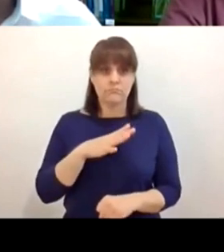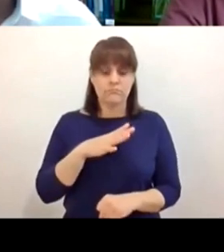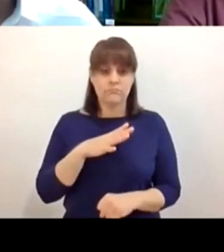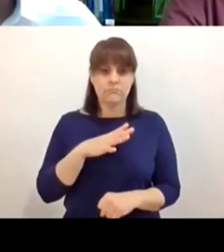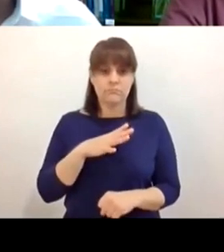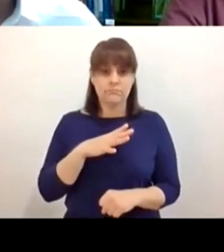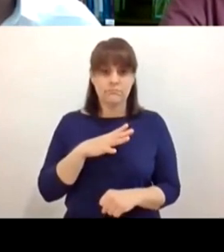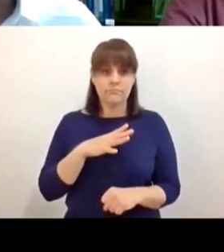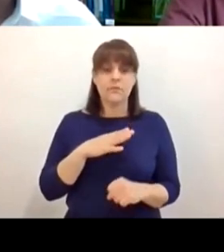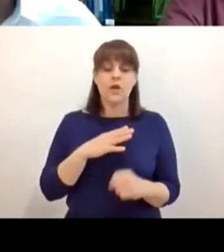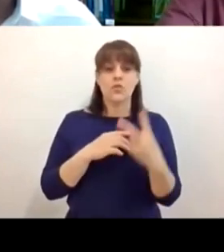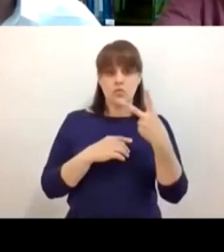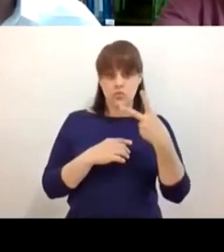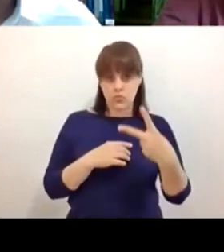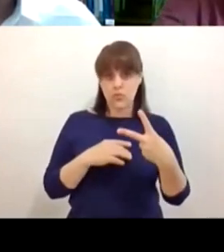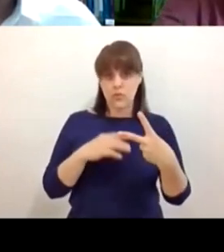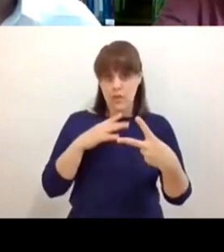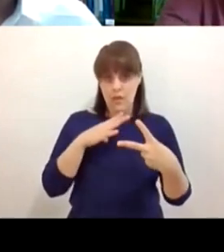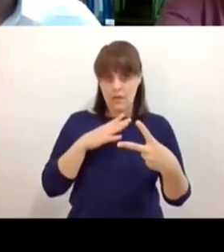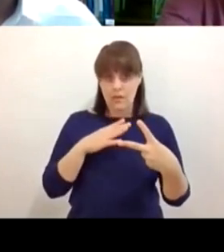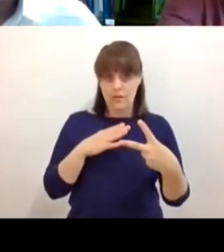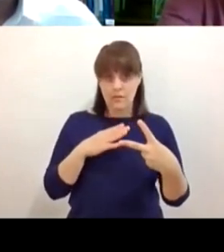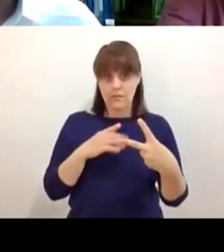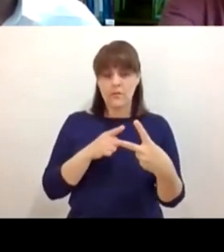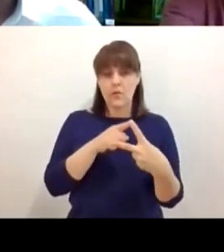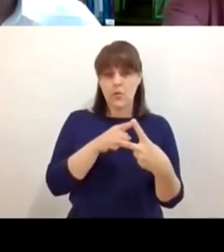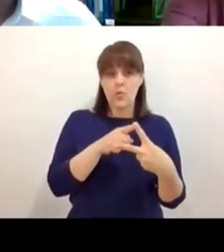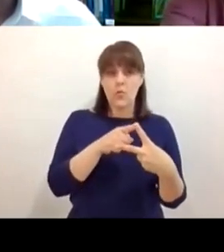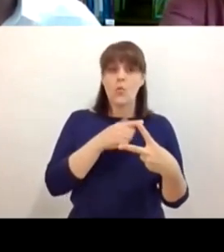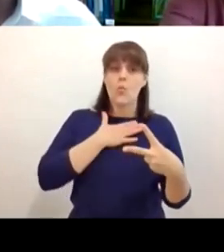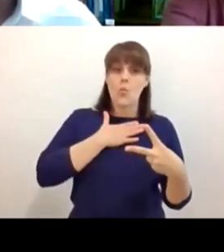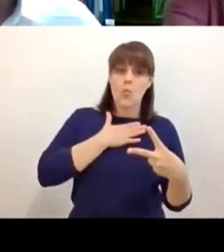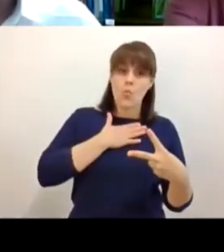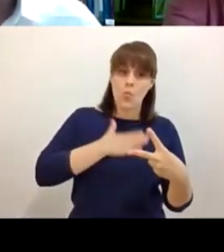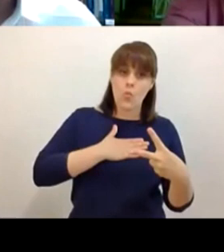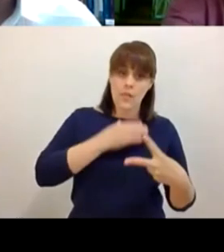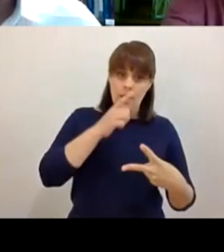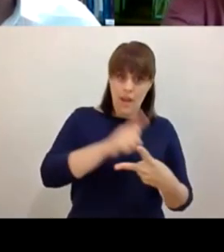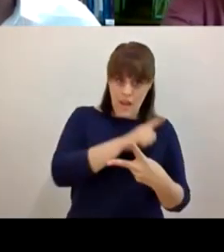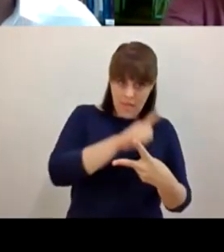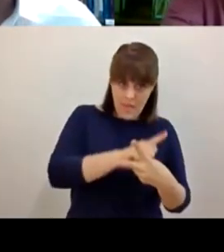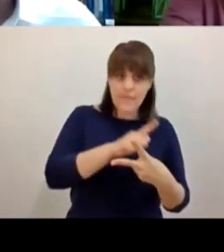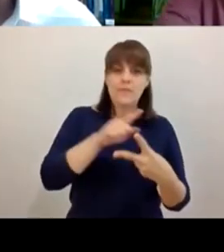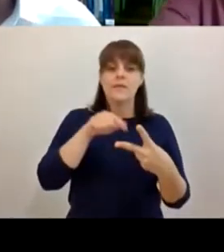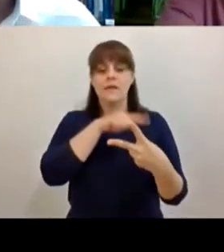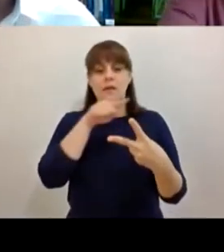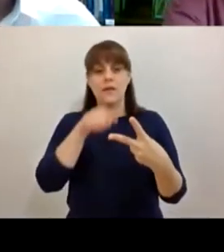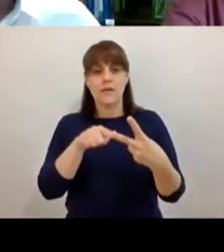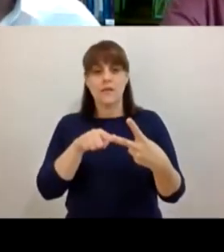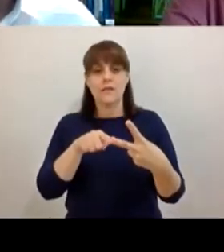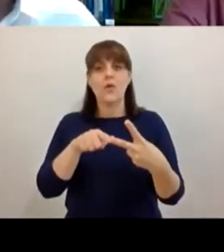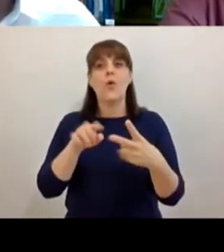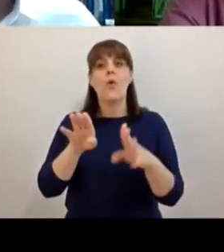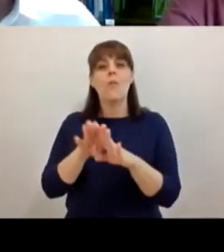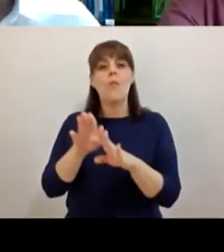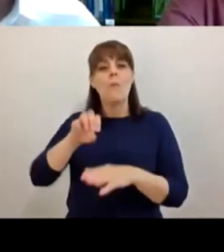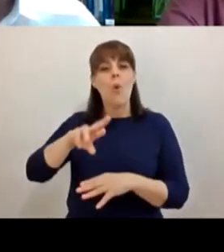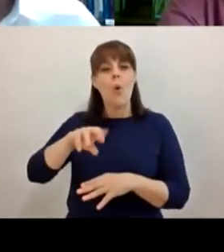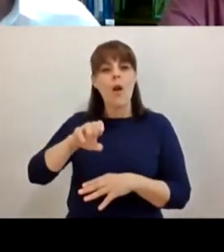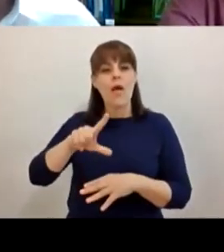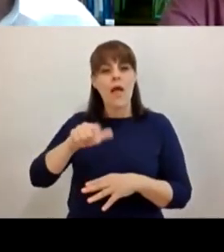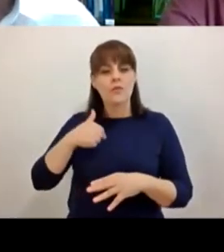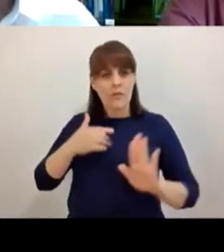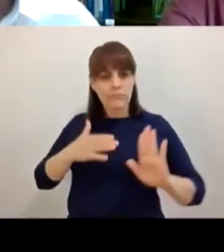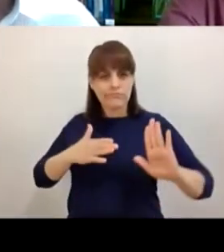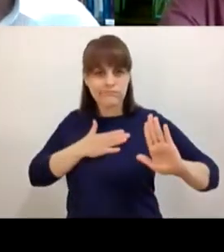dos vertientes, la vertiente jurídica y la vertiente, pues vamos a decir, moral. En la vertiente jurídica queda